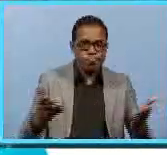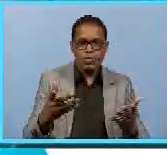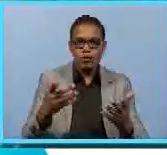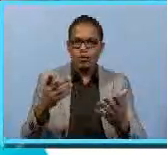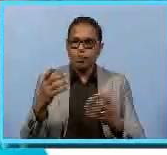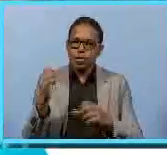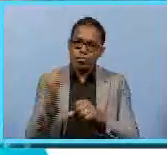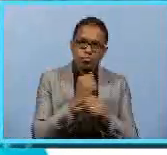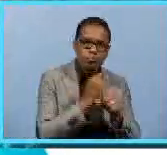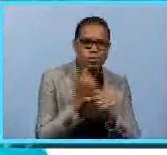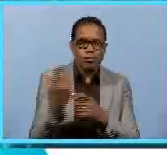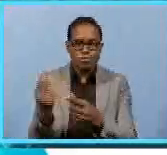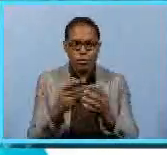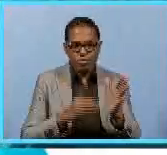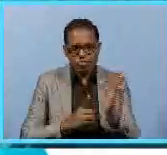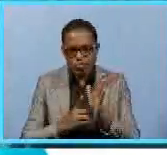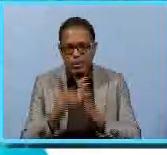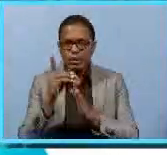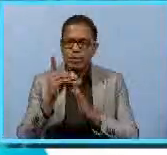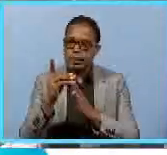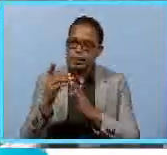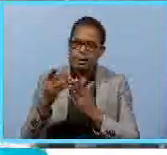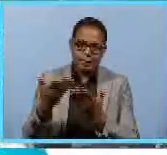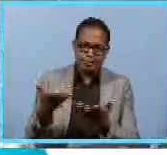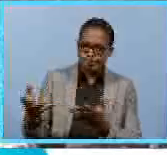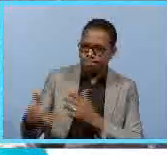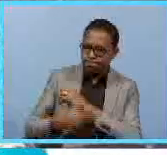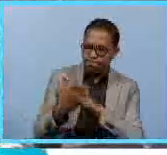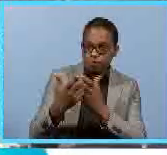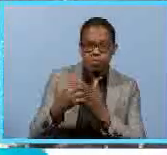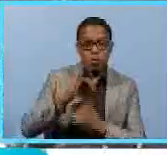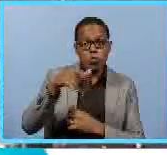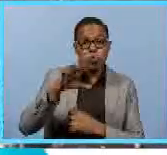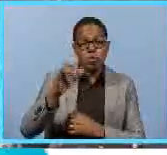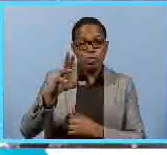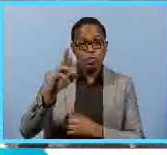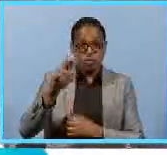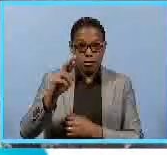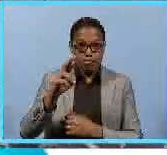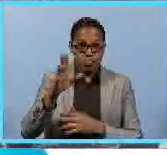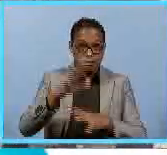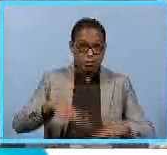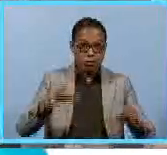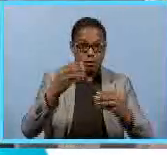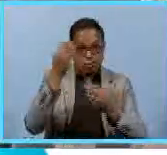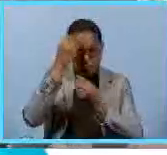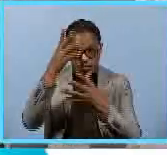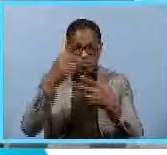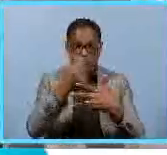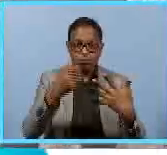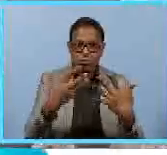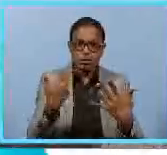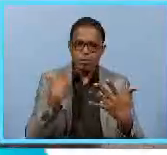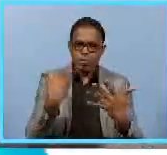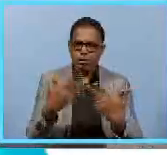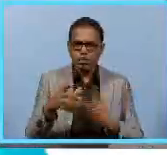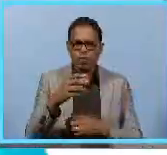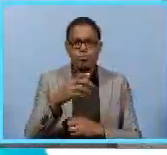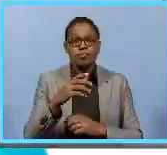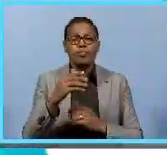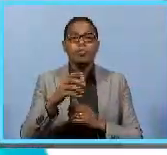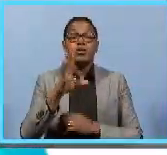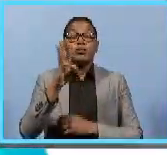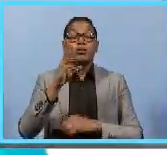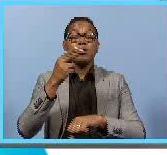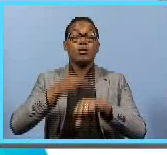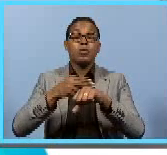poder desarrollar el trabajo de manera eficiente. Julio César Mateo, quien es el corresponsal en la zona, nos tendrá los detalles de esta información tanto a las